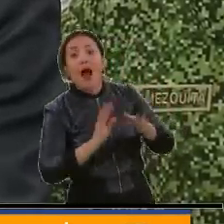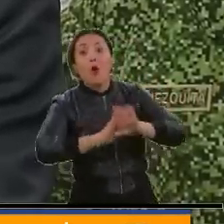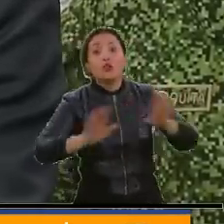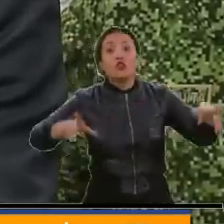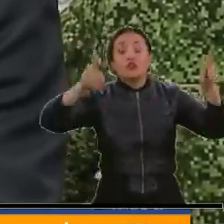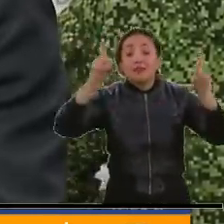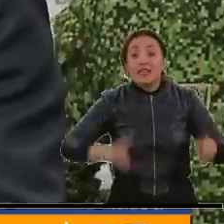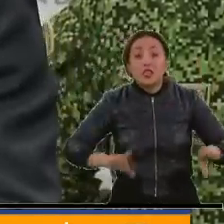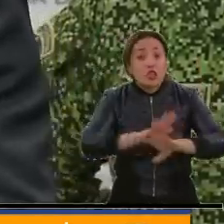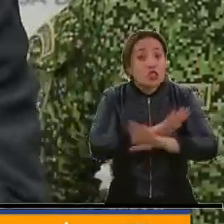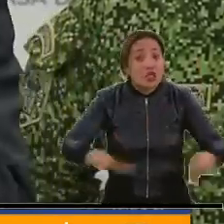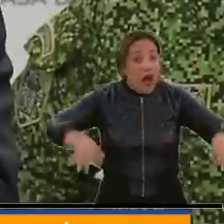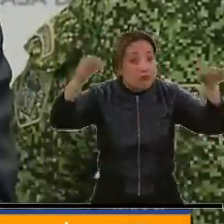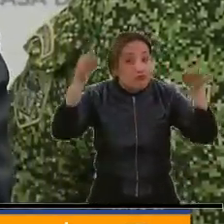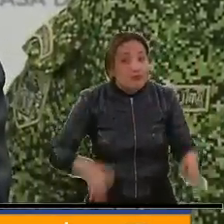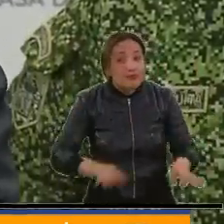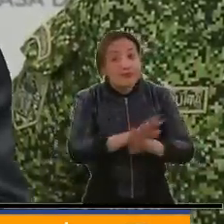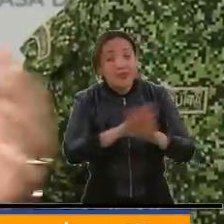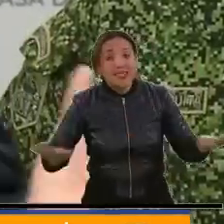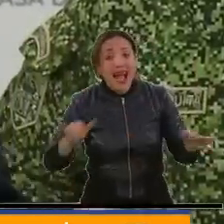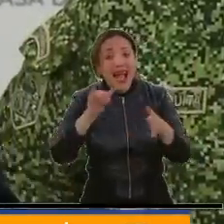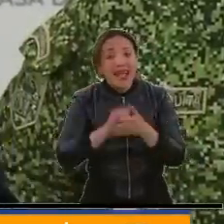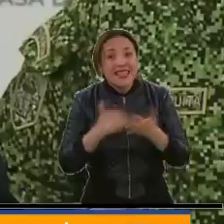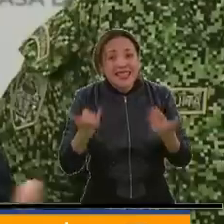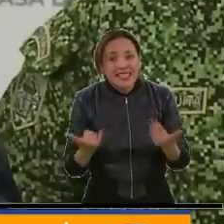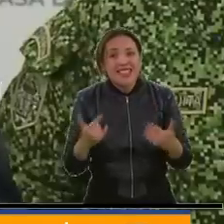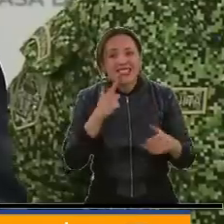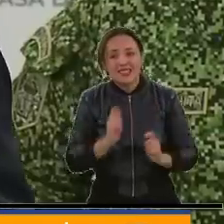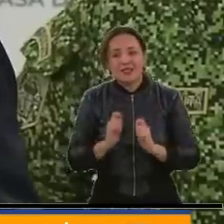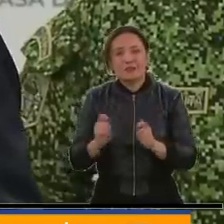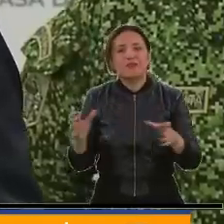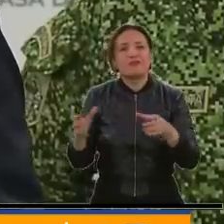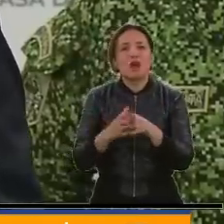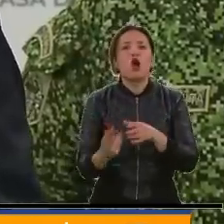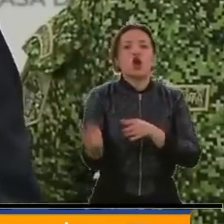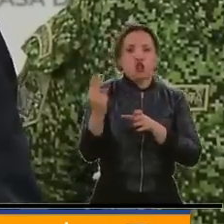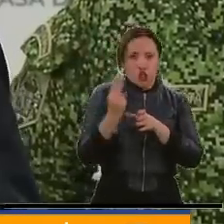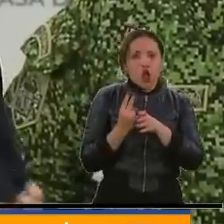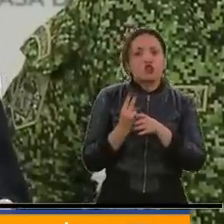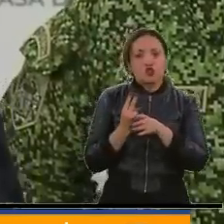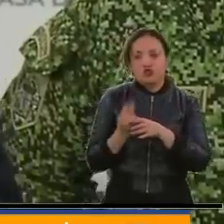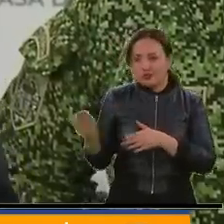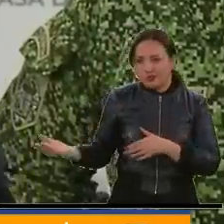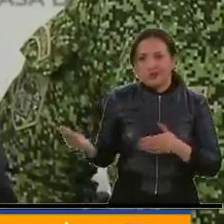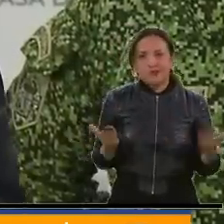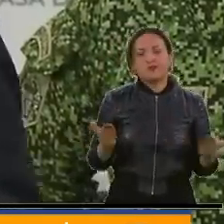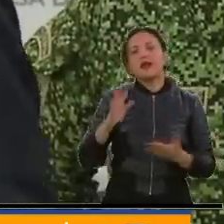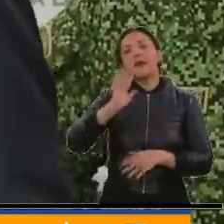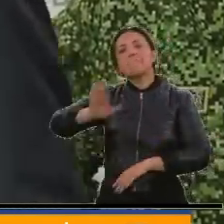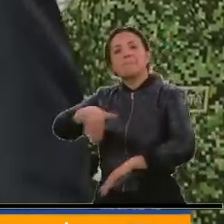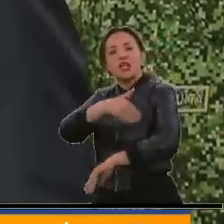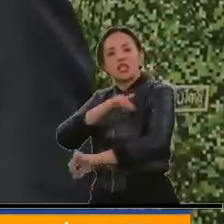decisión definitiva en la instancia que se acaba de integrar, dos de los miembros están aquí a nuestro lado, el señor ministro de Defensa, el señor